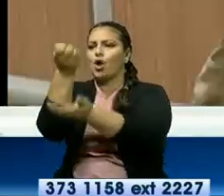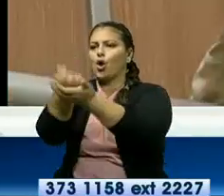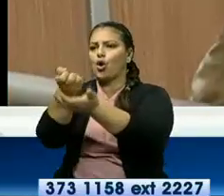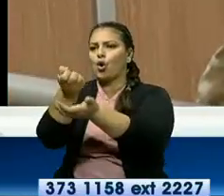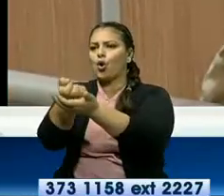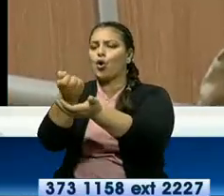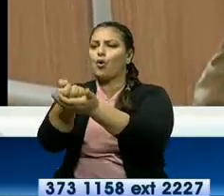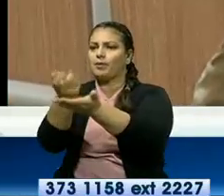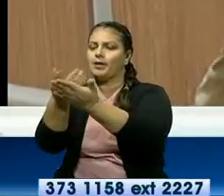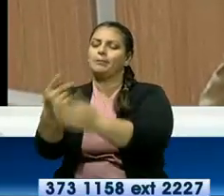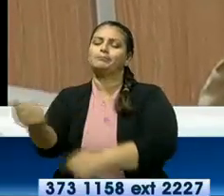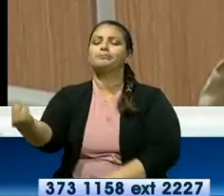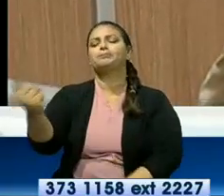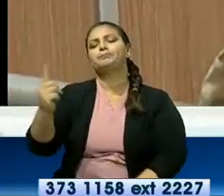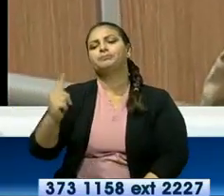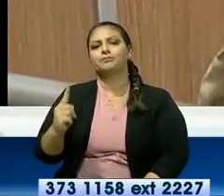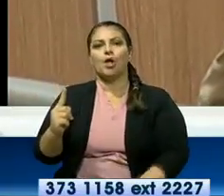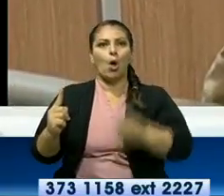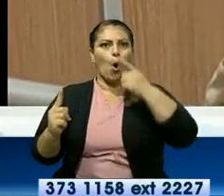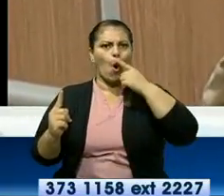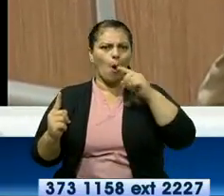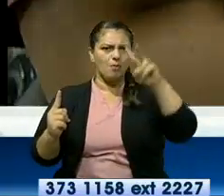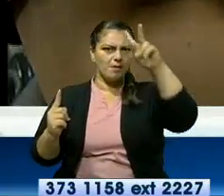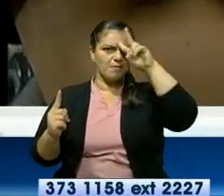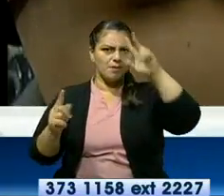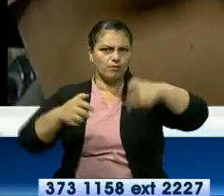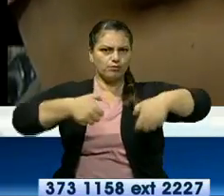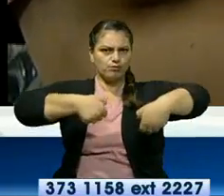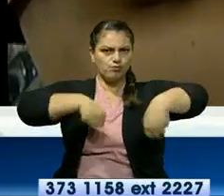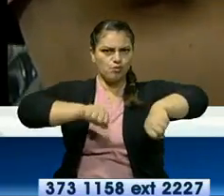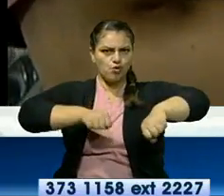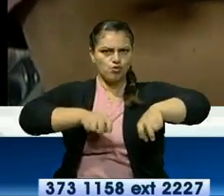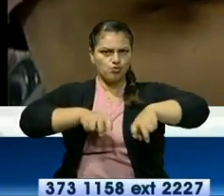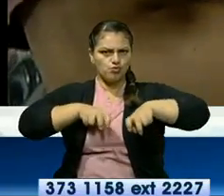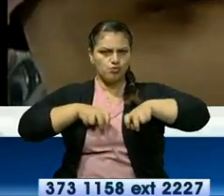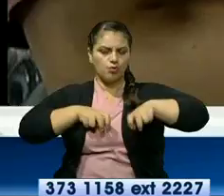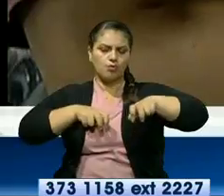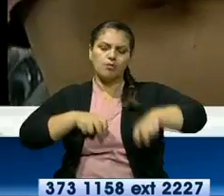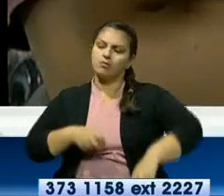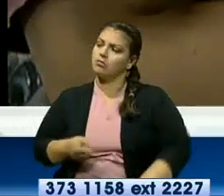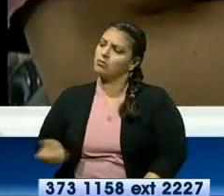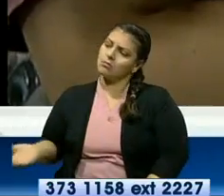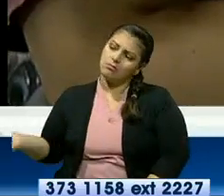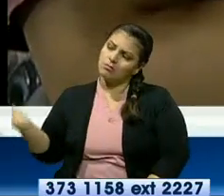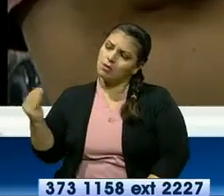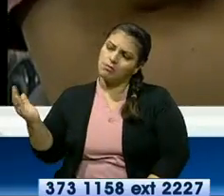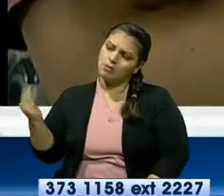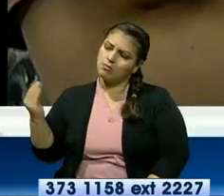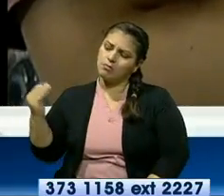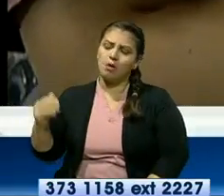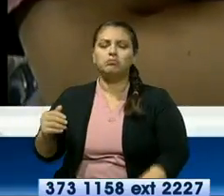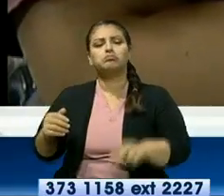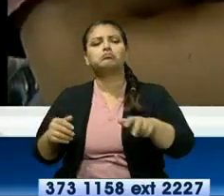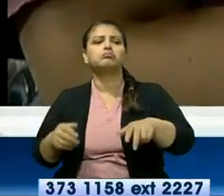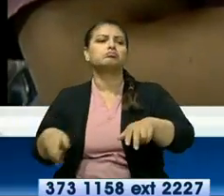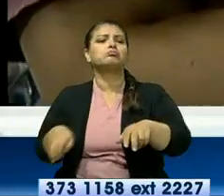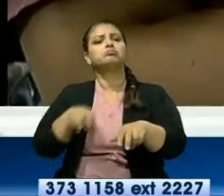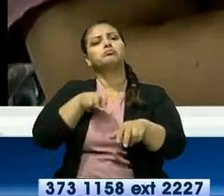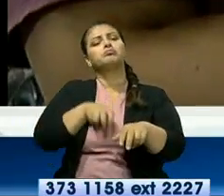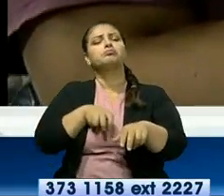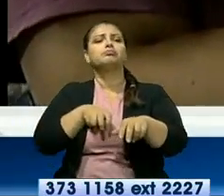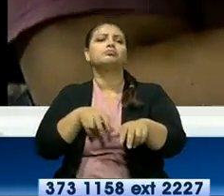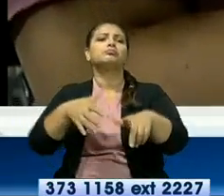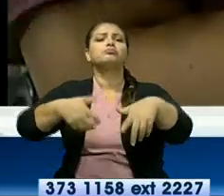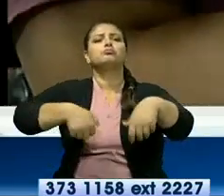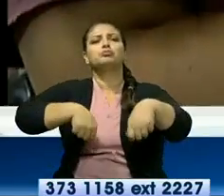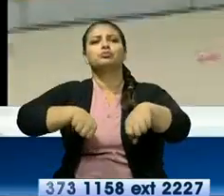habría drogado para cometer el delito. Dicen que ella estaba comprando en una tienda una galleta porque ella le fue a jalar una ropa a mi otra hija, la mayor.